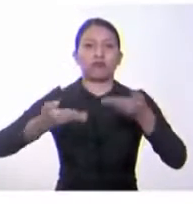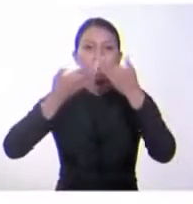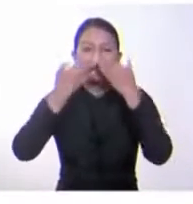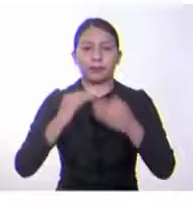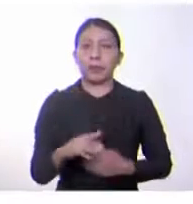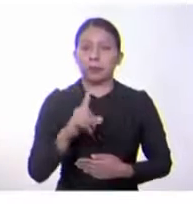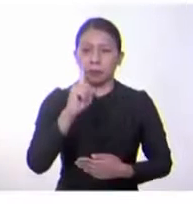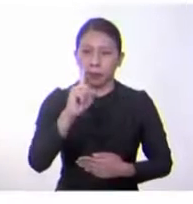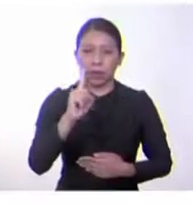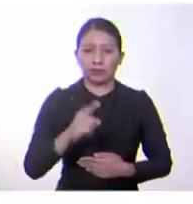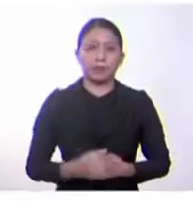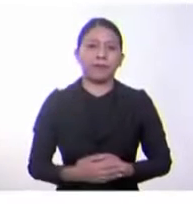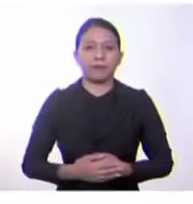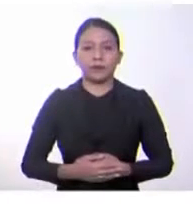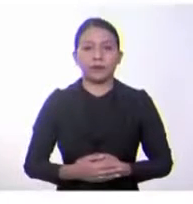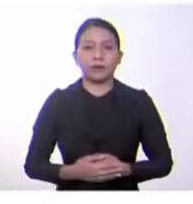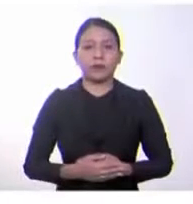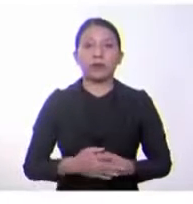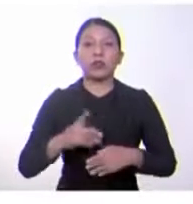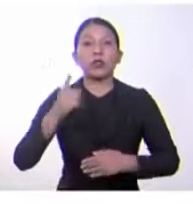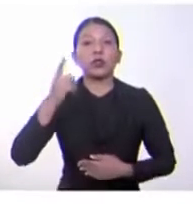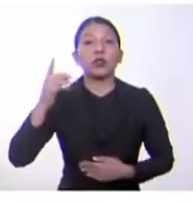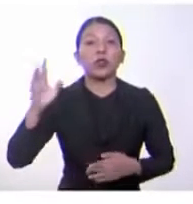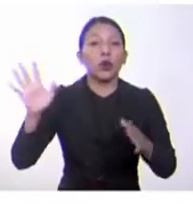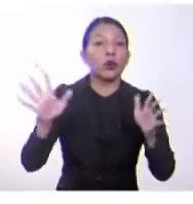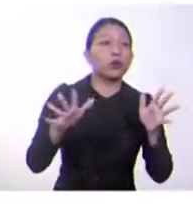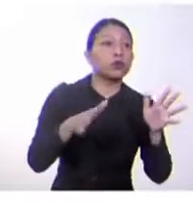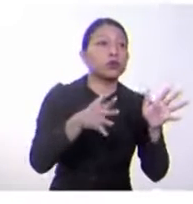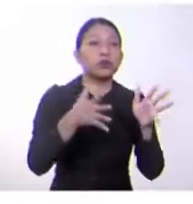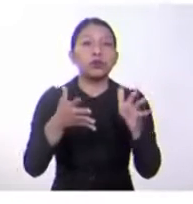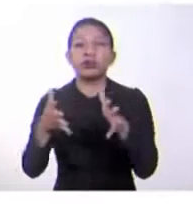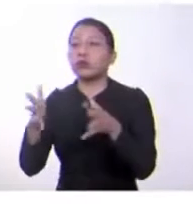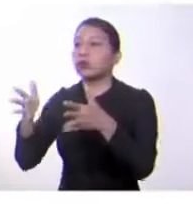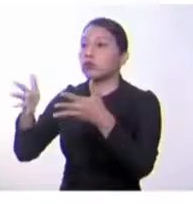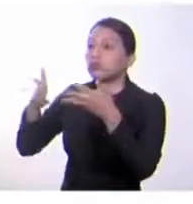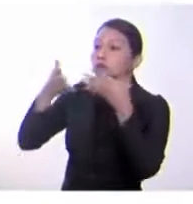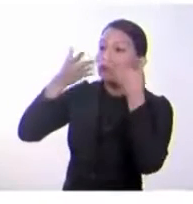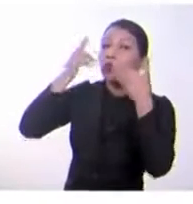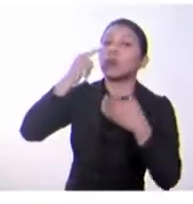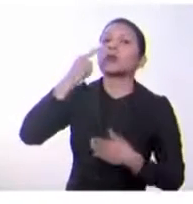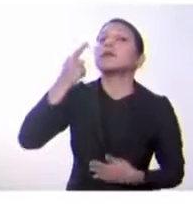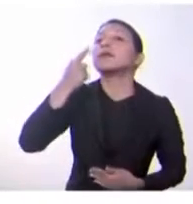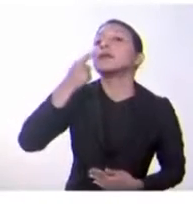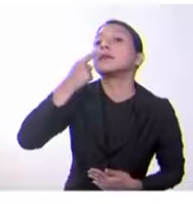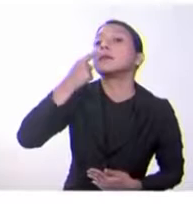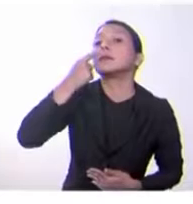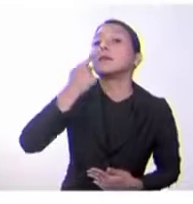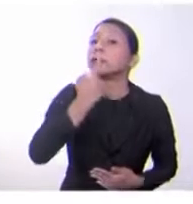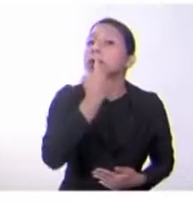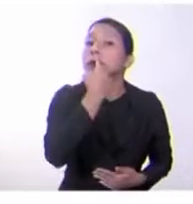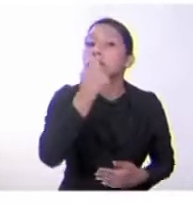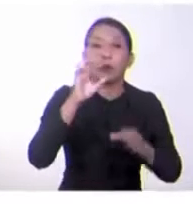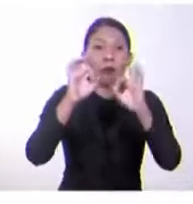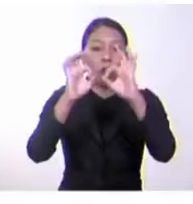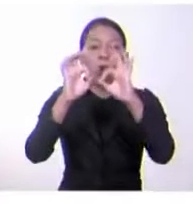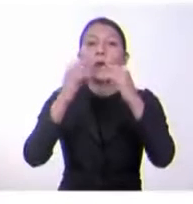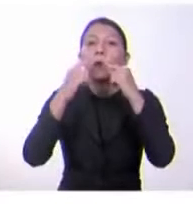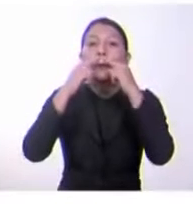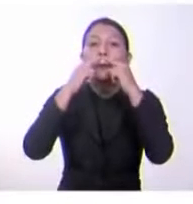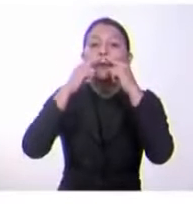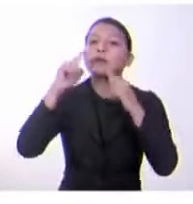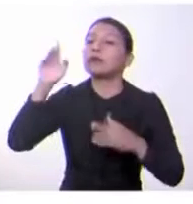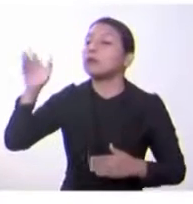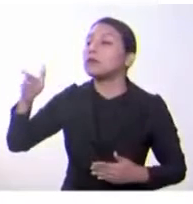Primero, el aire entra a través de las fosas nasales. Ahí en las fosas nasales el aire